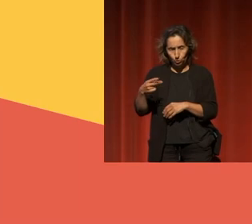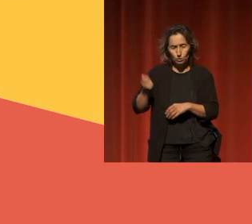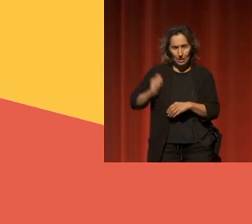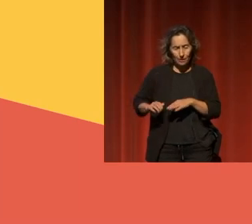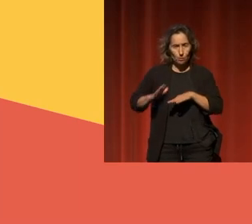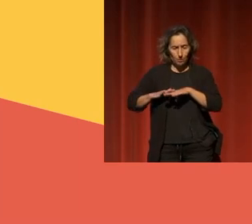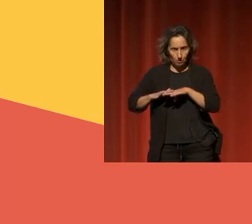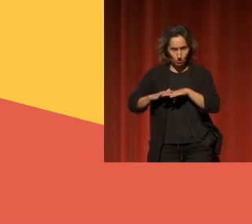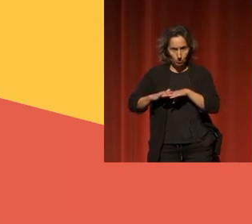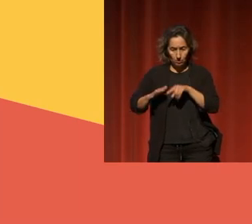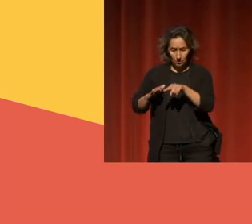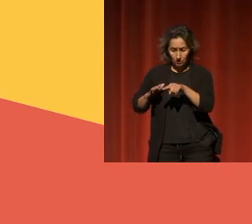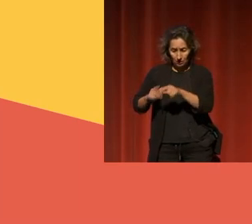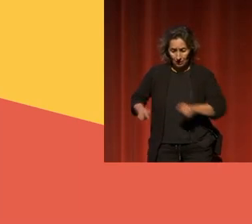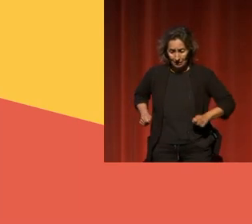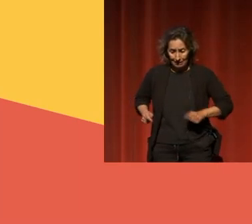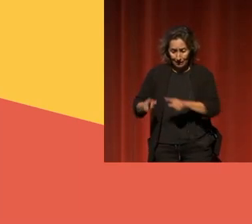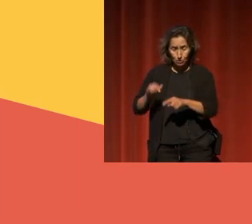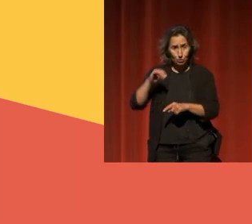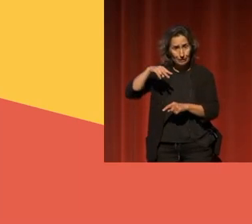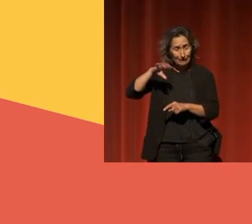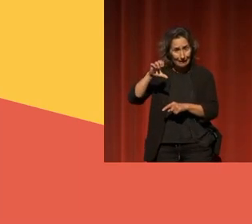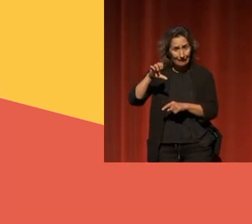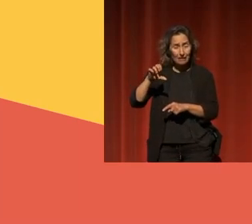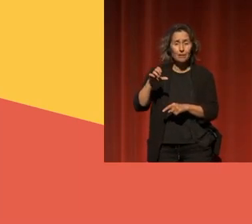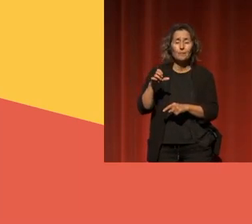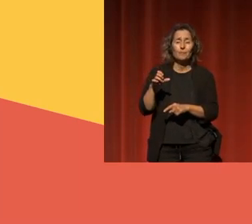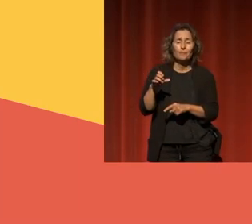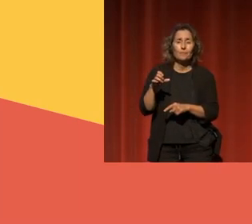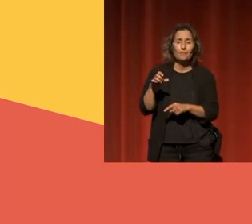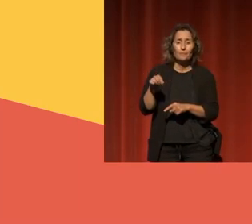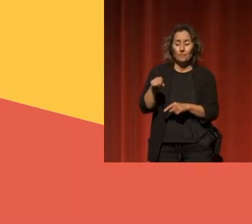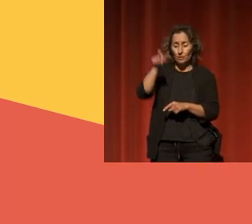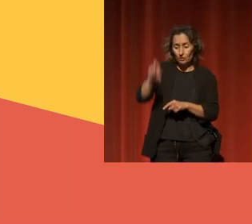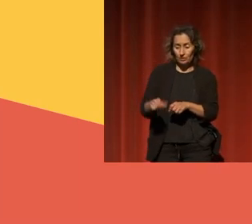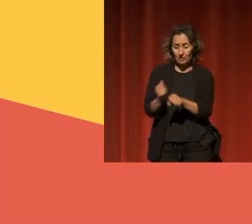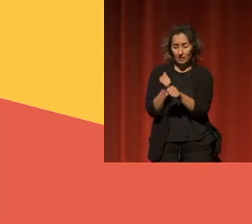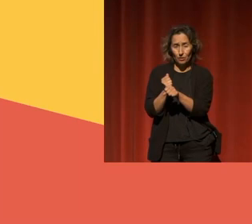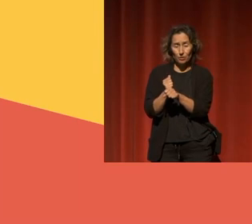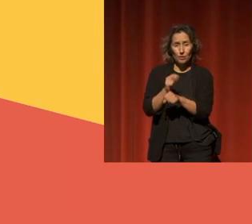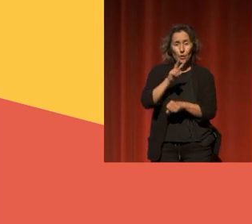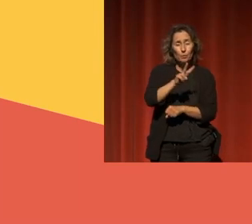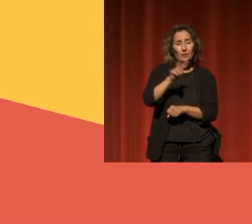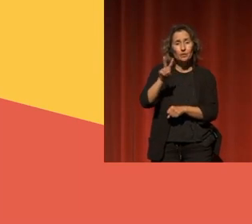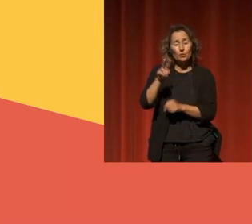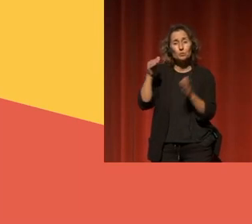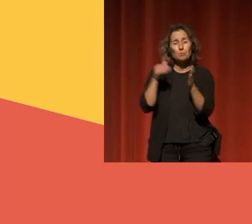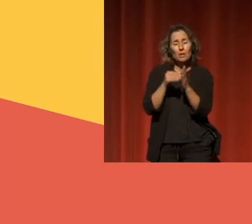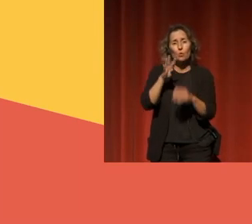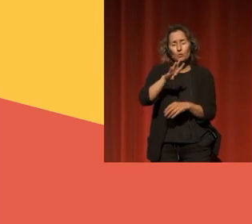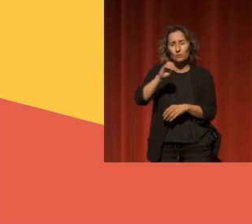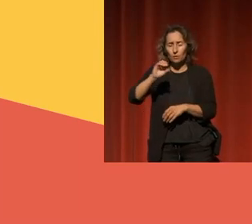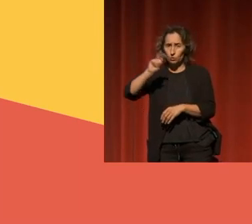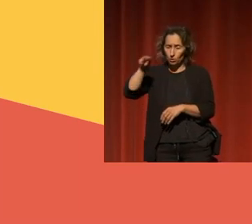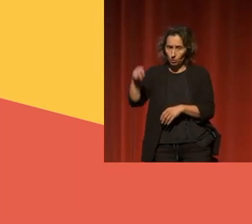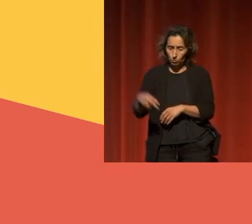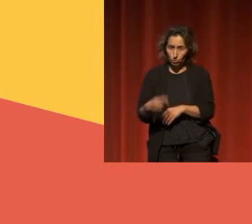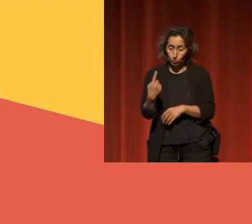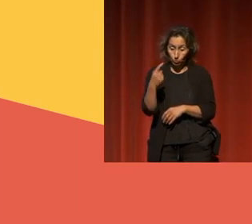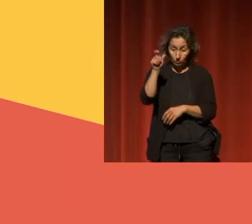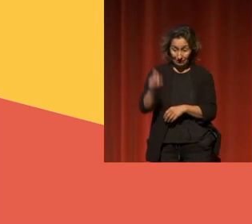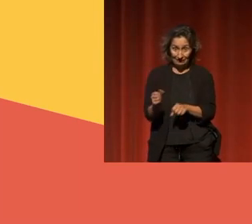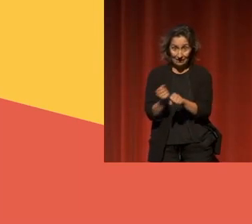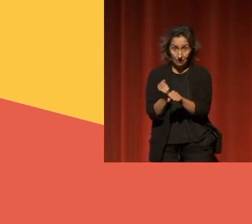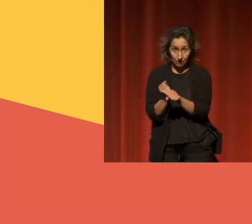encuesta anual del coste laboral del INE situaba el salario mínimo por trabajador en unos 22,400